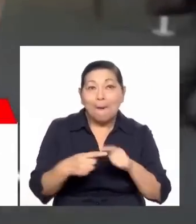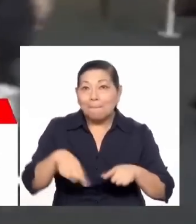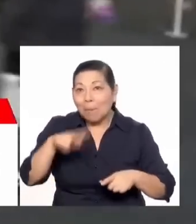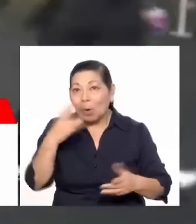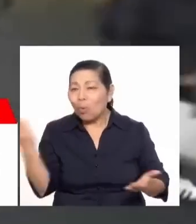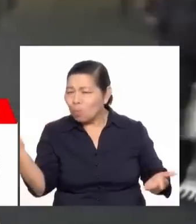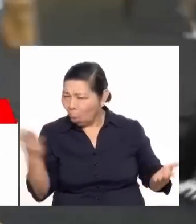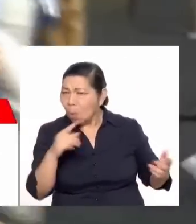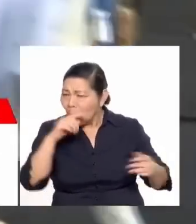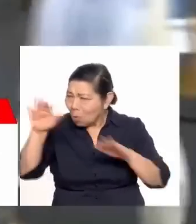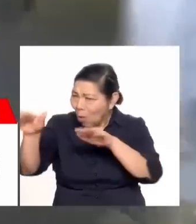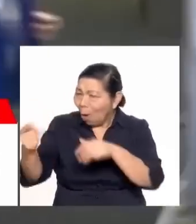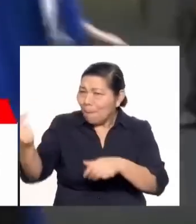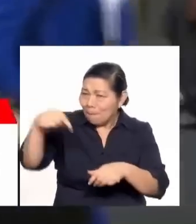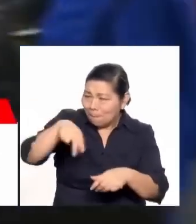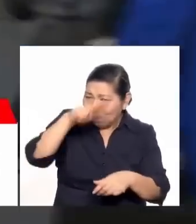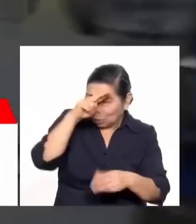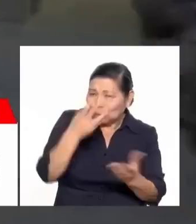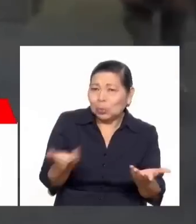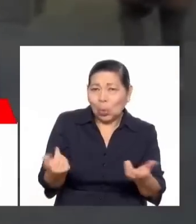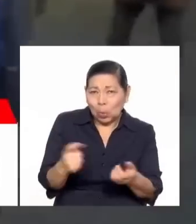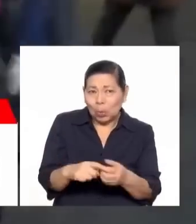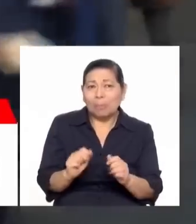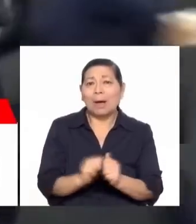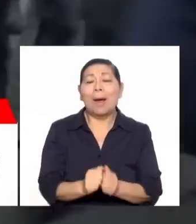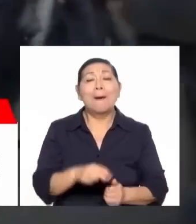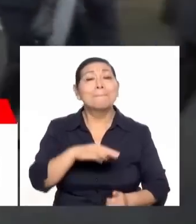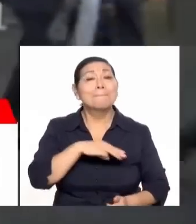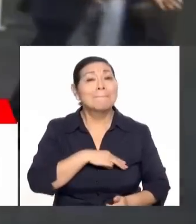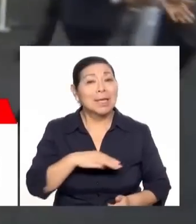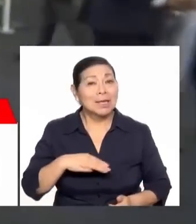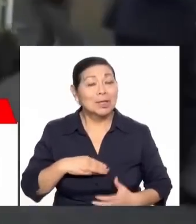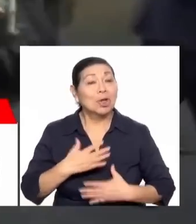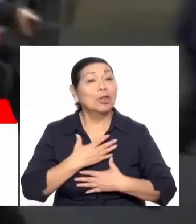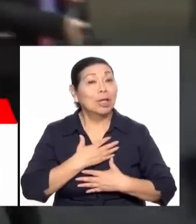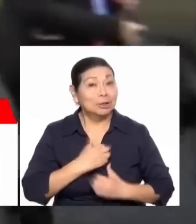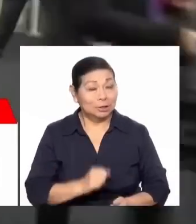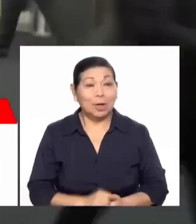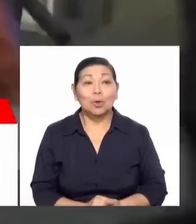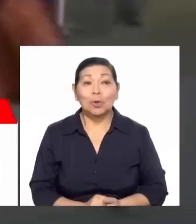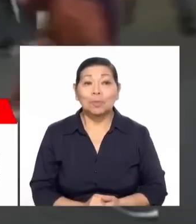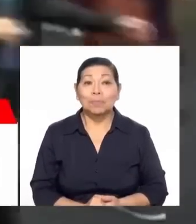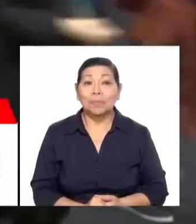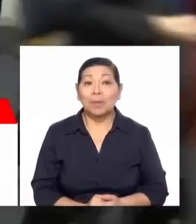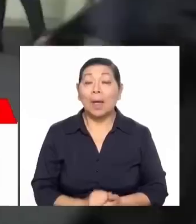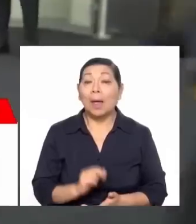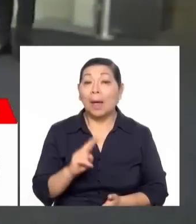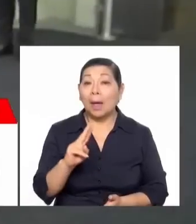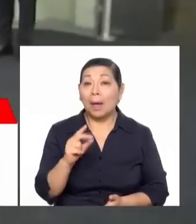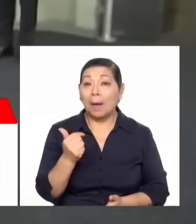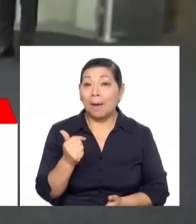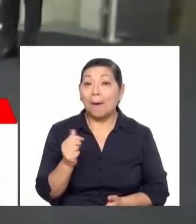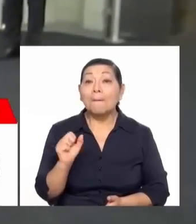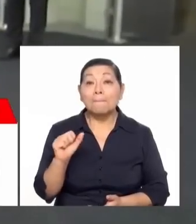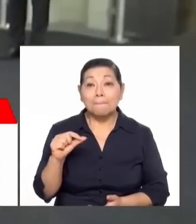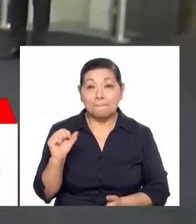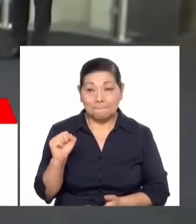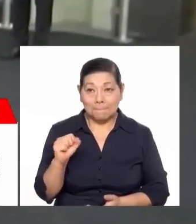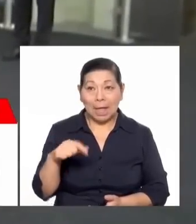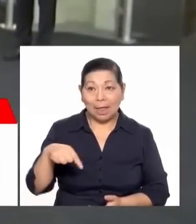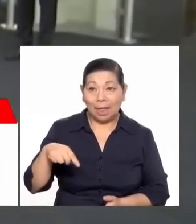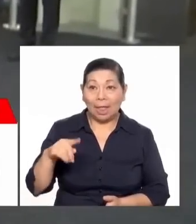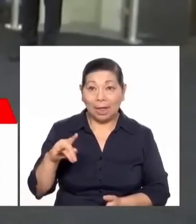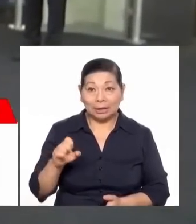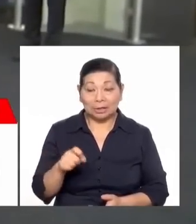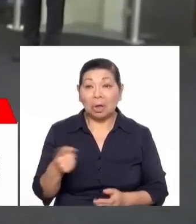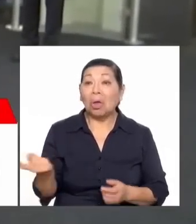manera buscar inversión en ese sector. El ministro de Salud, César Vázquez, también se encuentra en